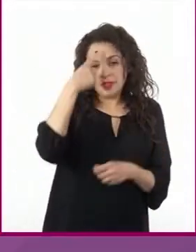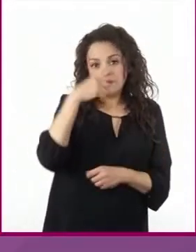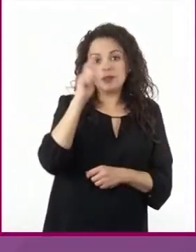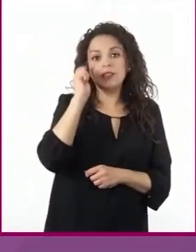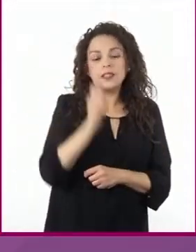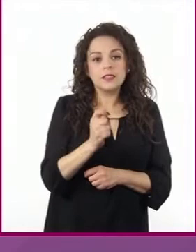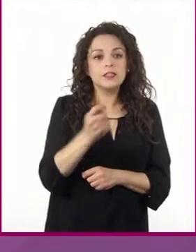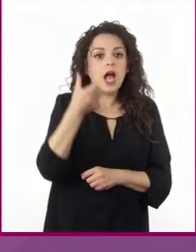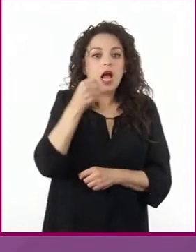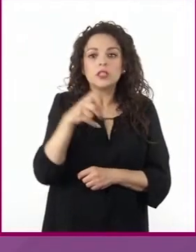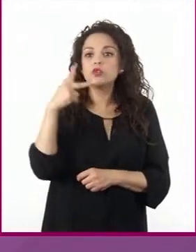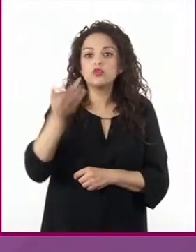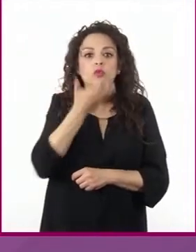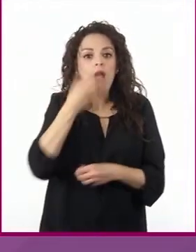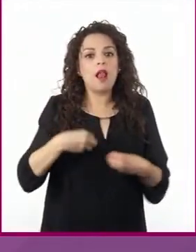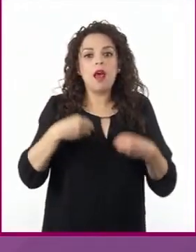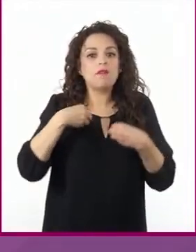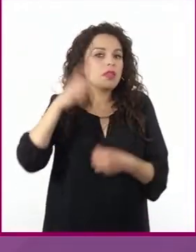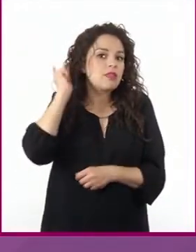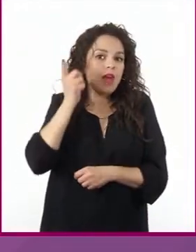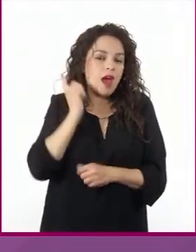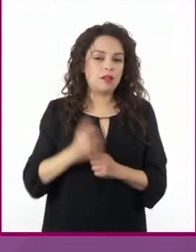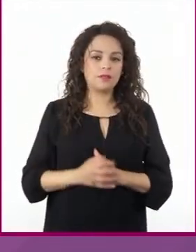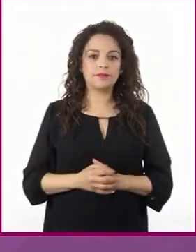quehacer cotidiano.